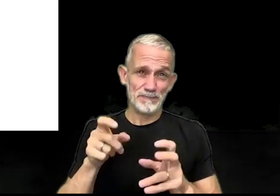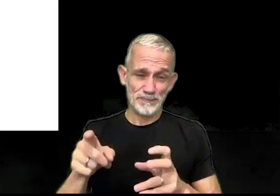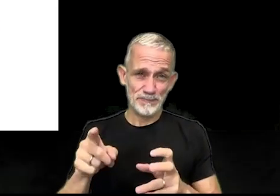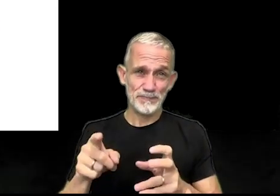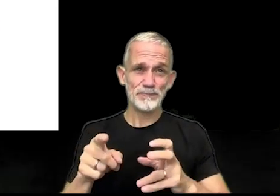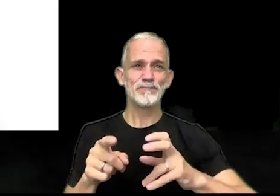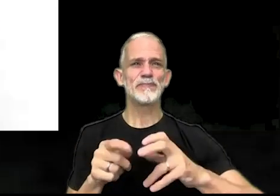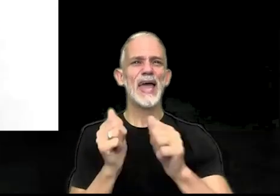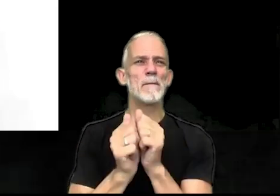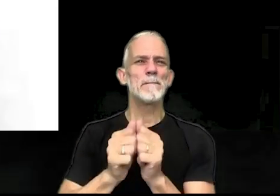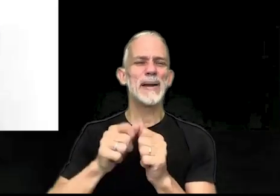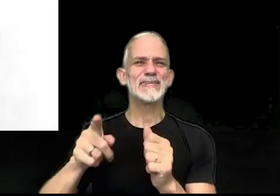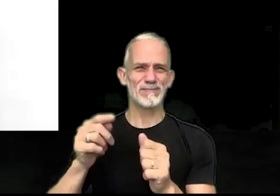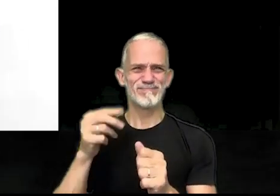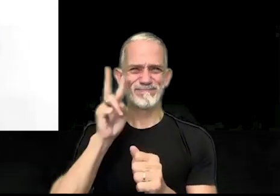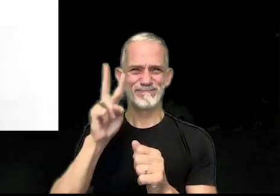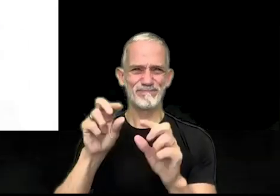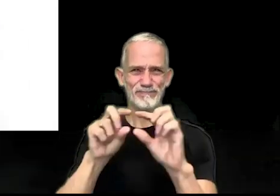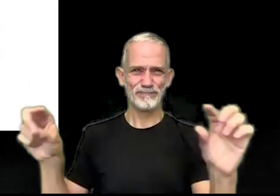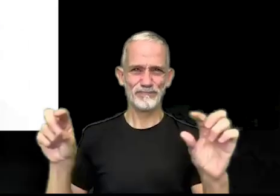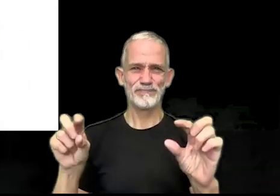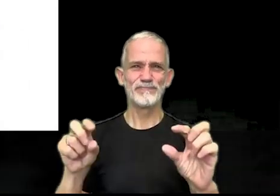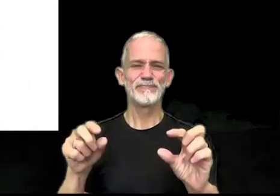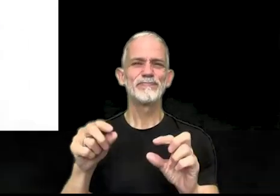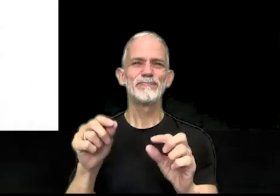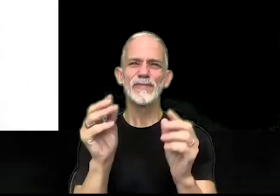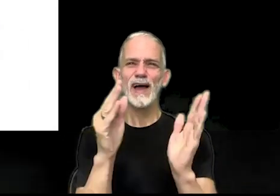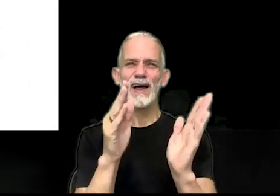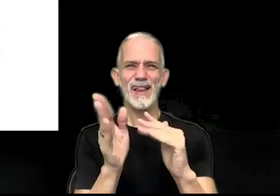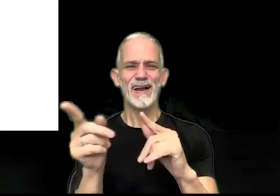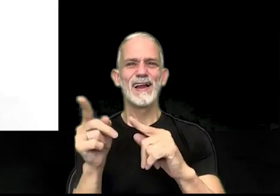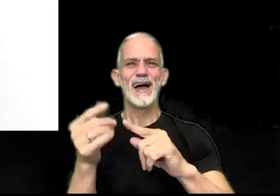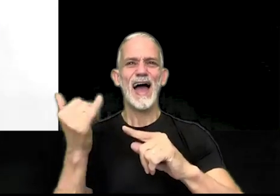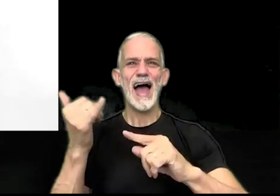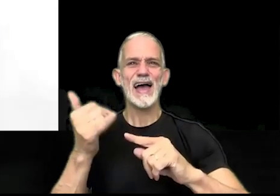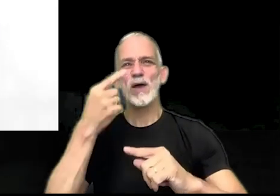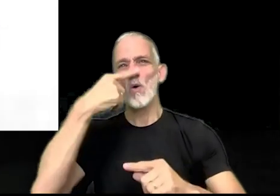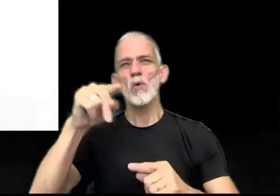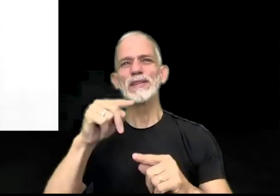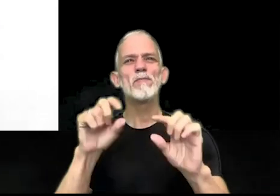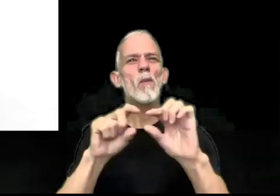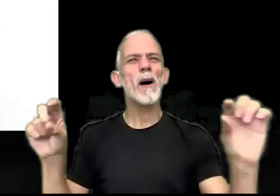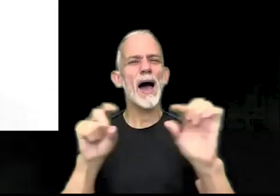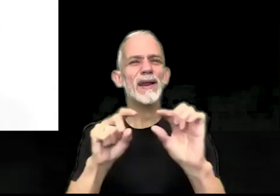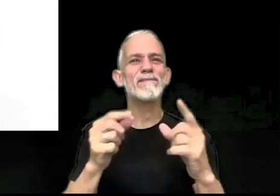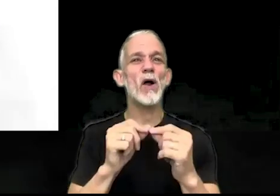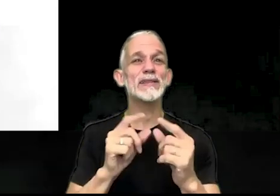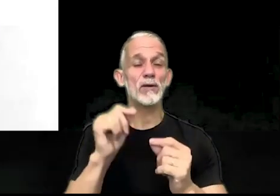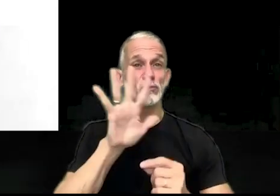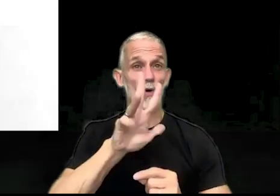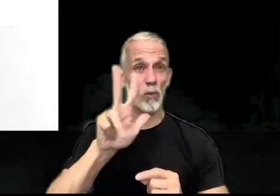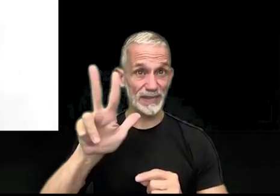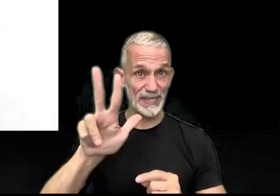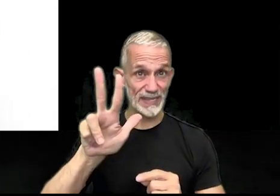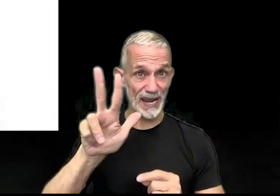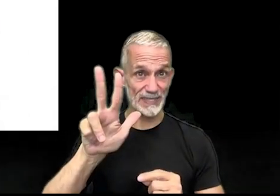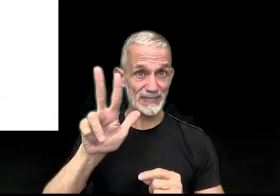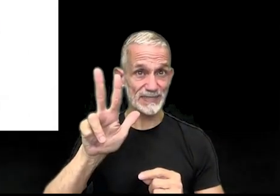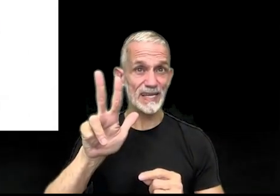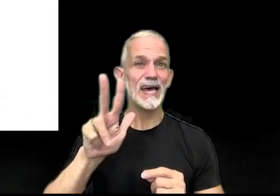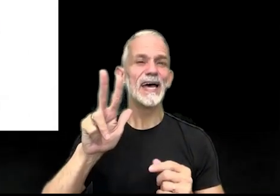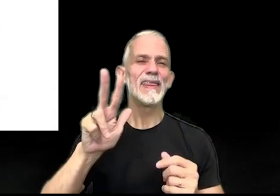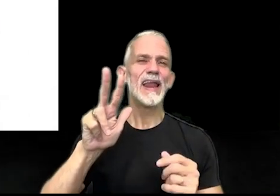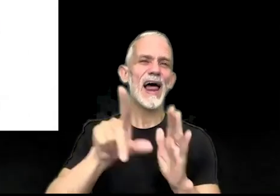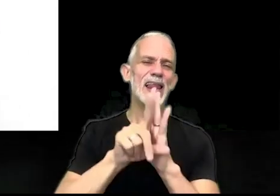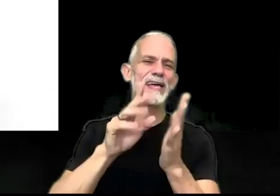concepto, ustedes ahí verán transcripto en cursiva lo que nos dice el último párrafo del artículo 53 de